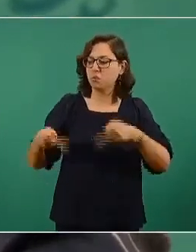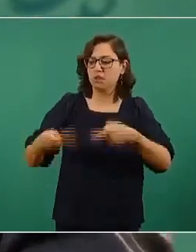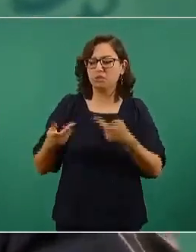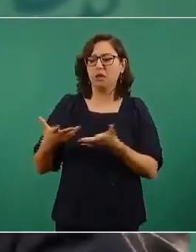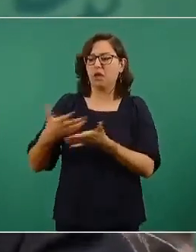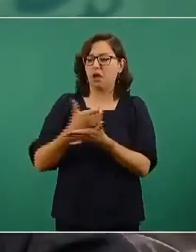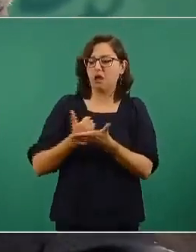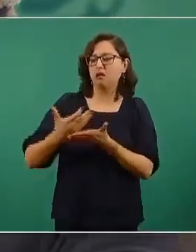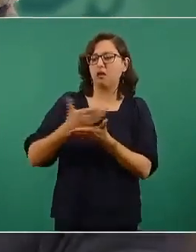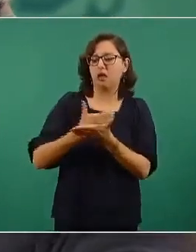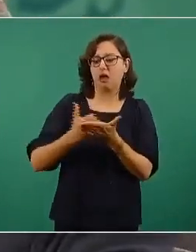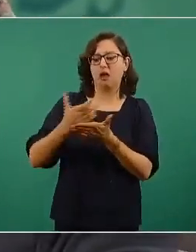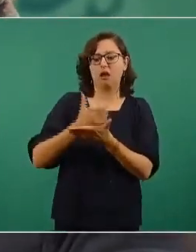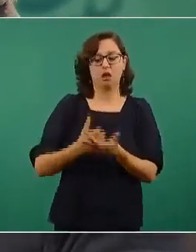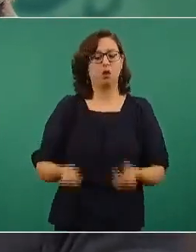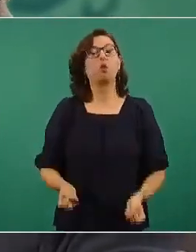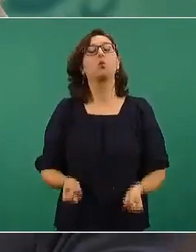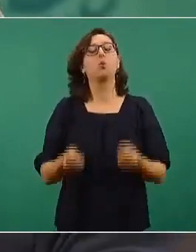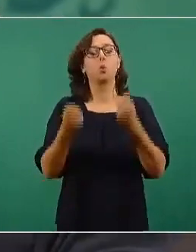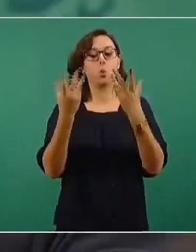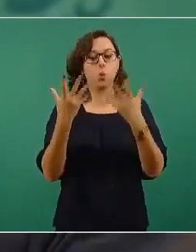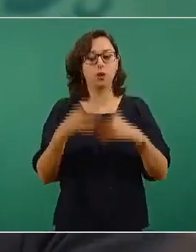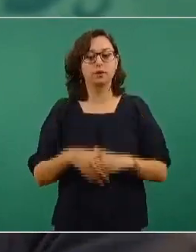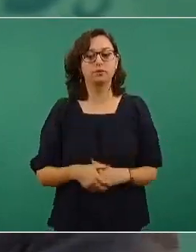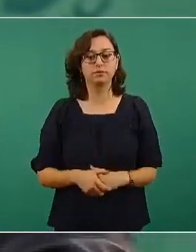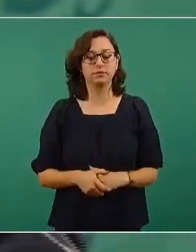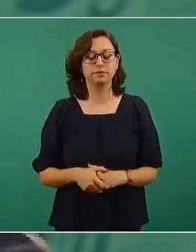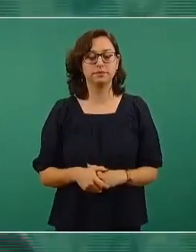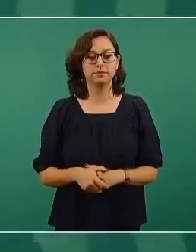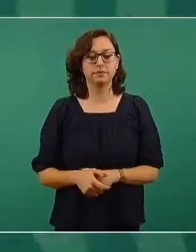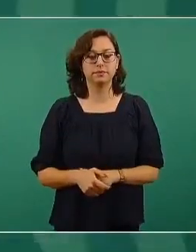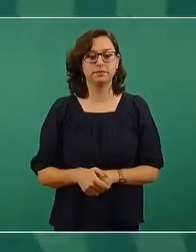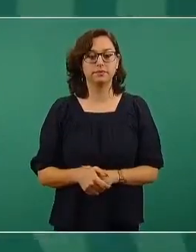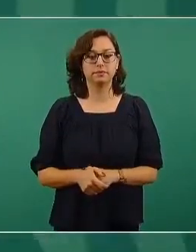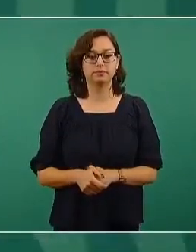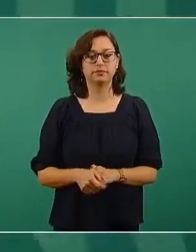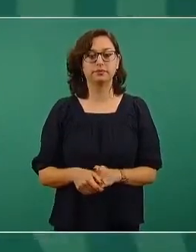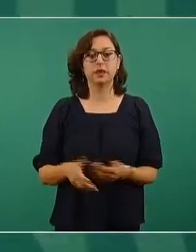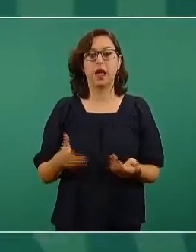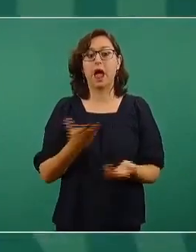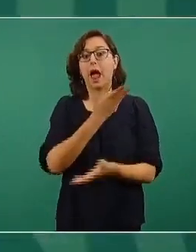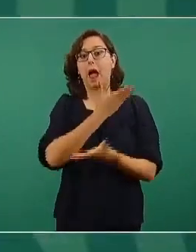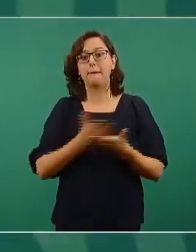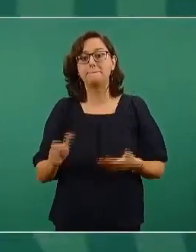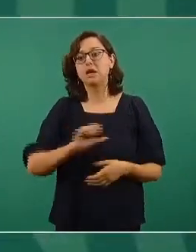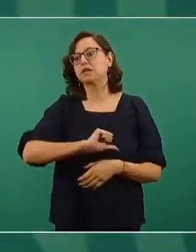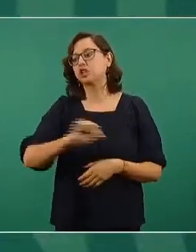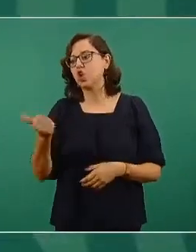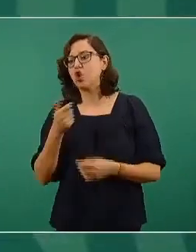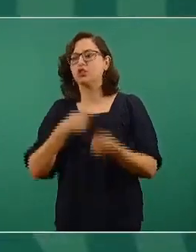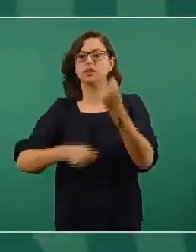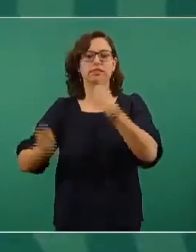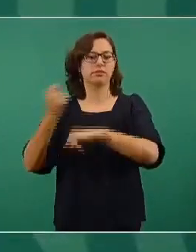Y a eso hay que agregarle lo que venden otras tiendas de abarrotes,